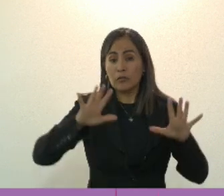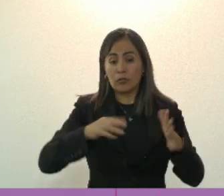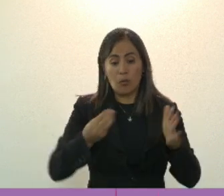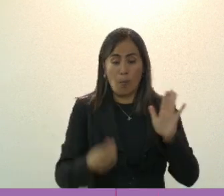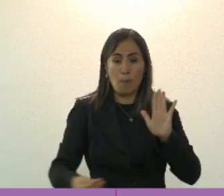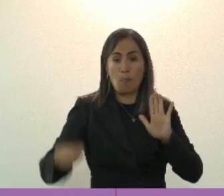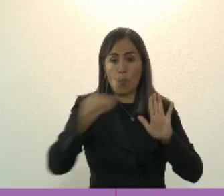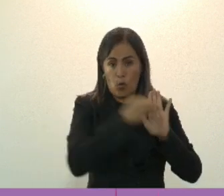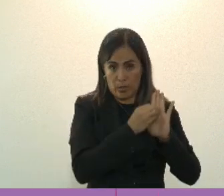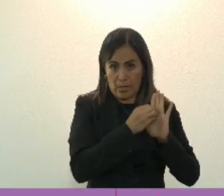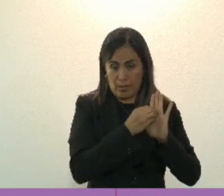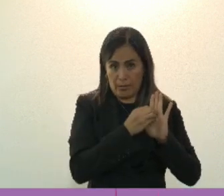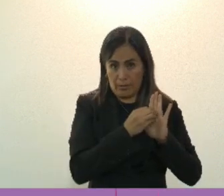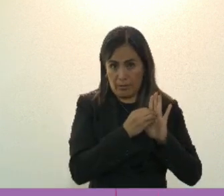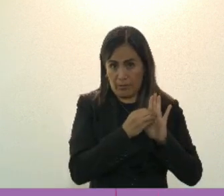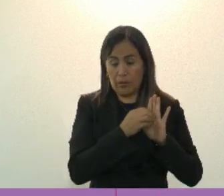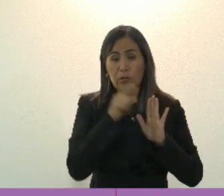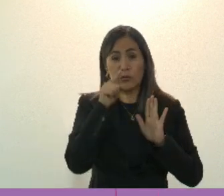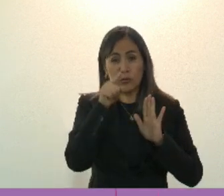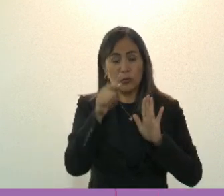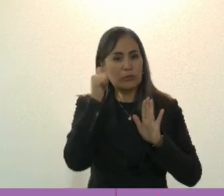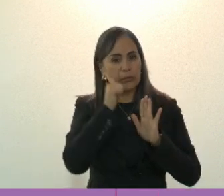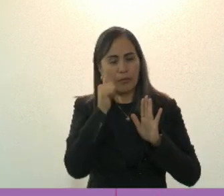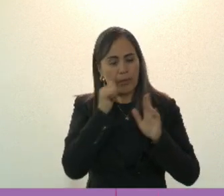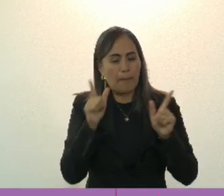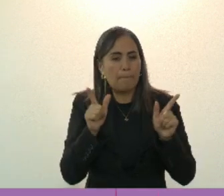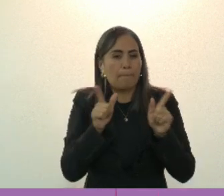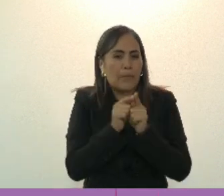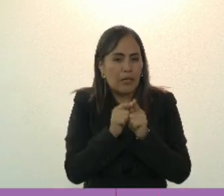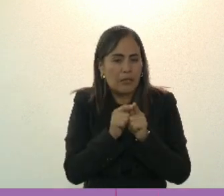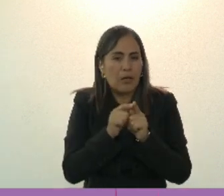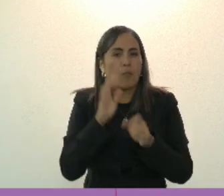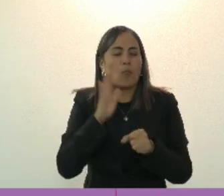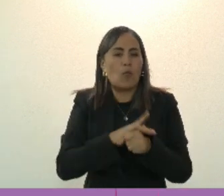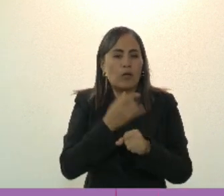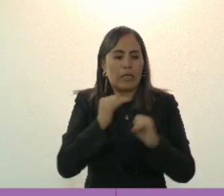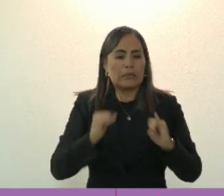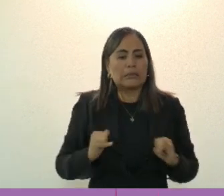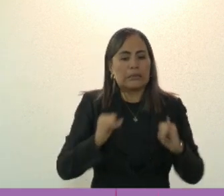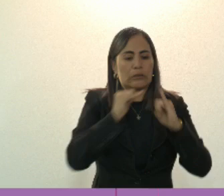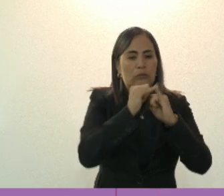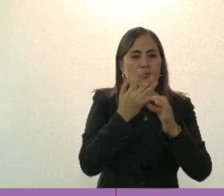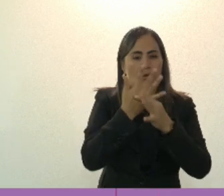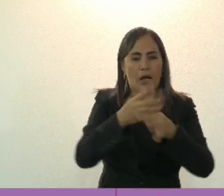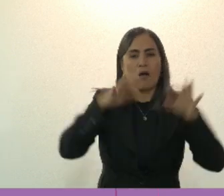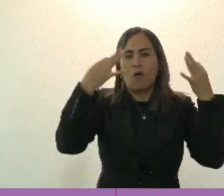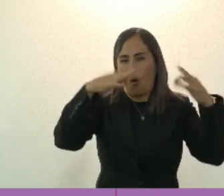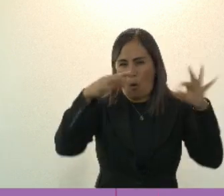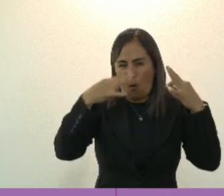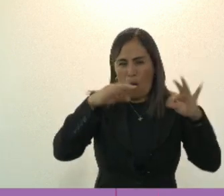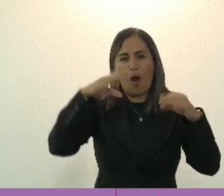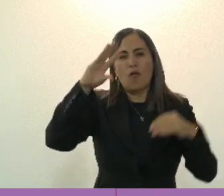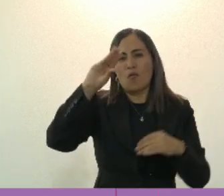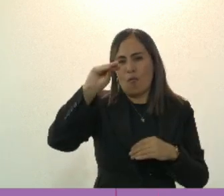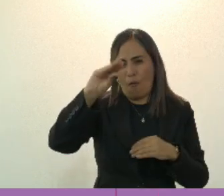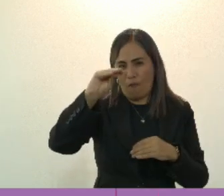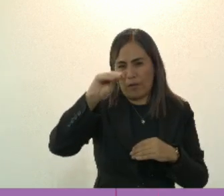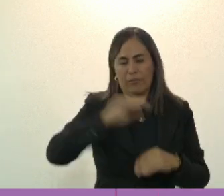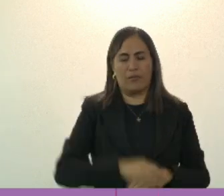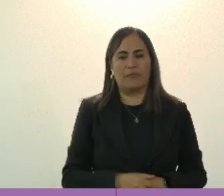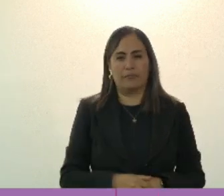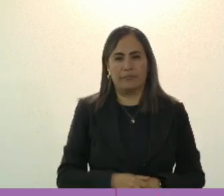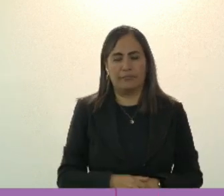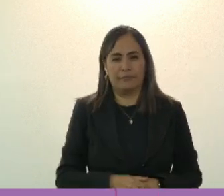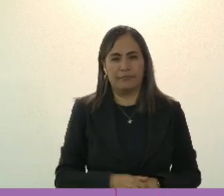la información, que tienes que colocar simplificada, porque a nivel institucional no puedes pasar de 90 hojas. Pues coloque siempre